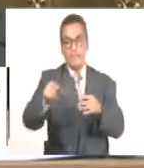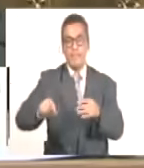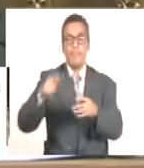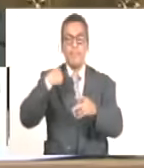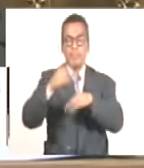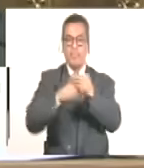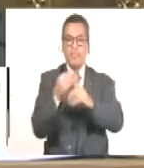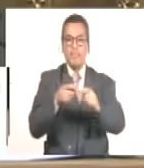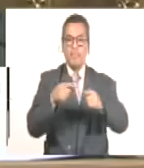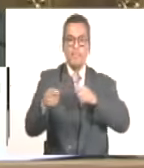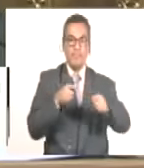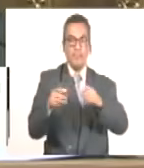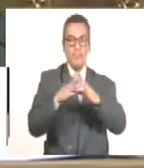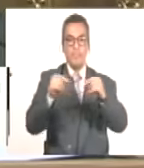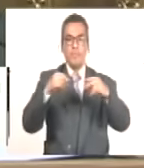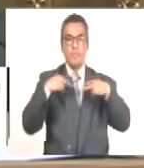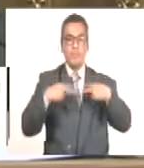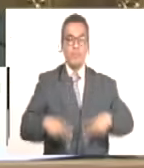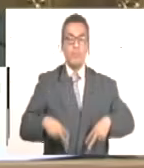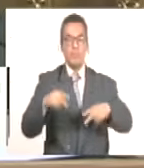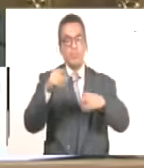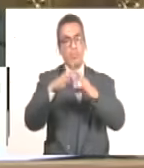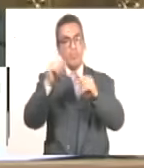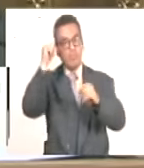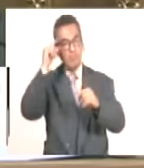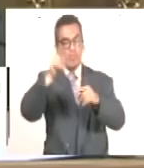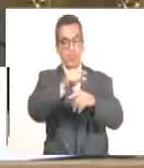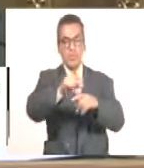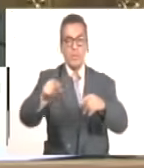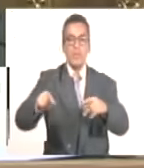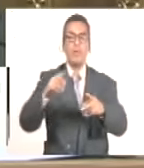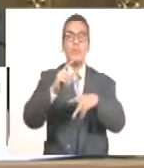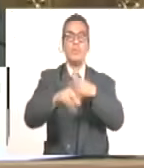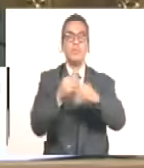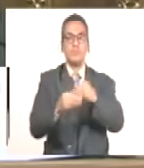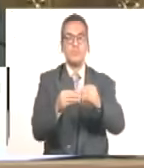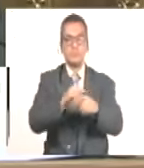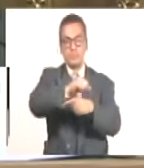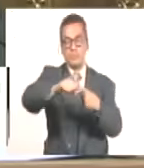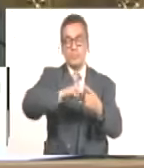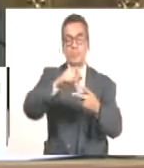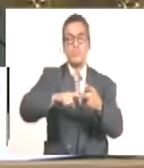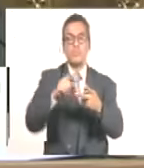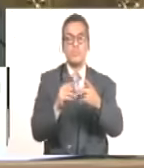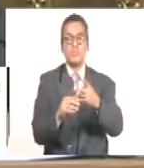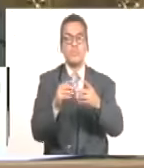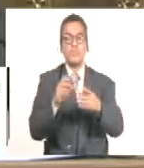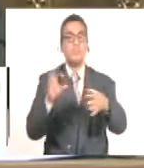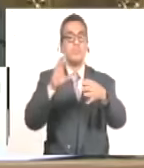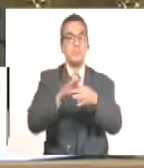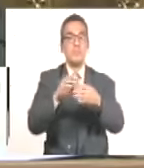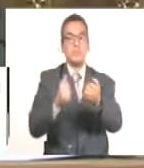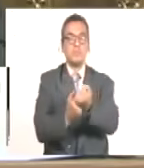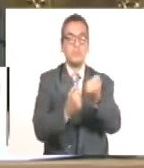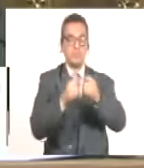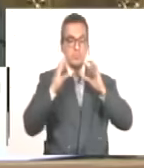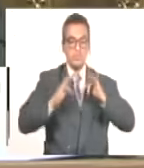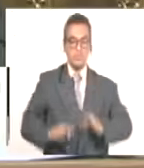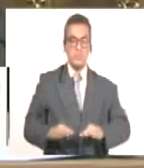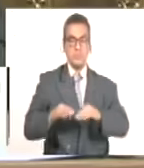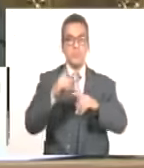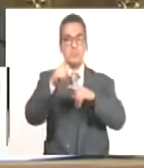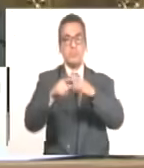para realizar sus actividades de la vida diaria, su interacción con el entorno que lo rodea y con el nivel de dependencia y asistencia física,